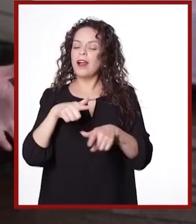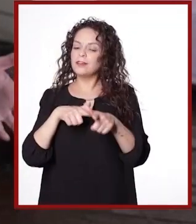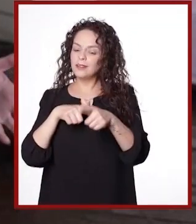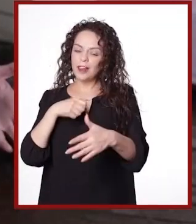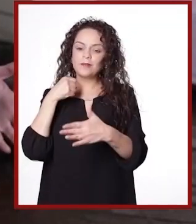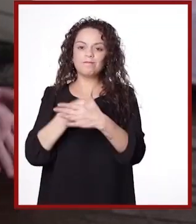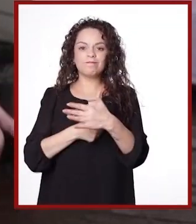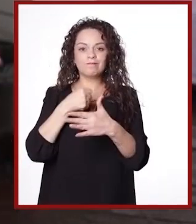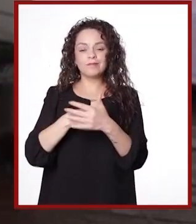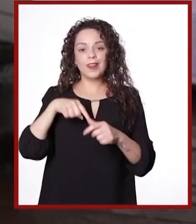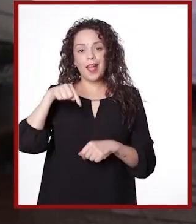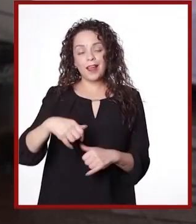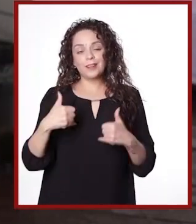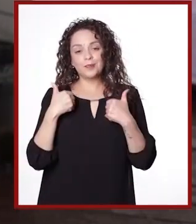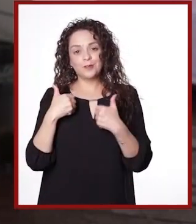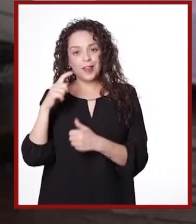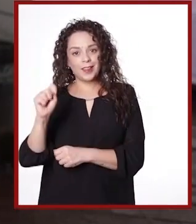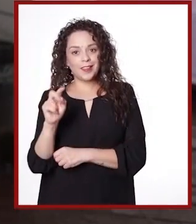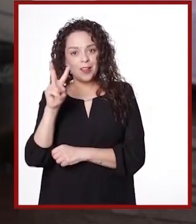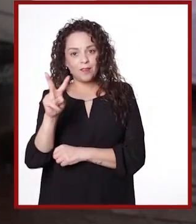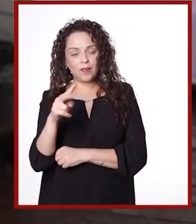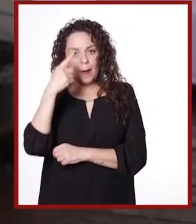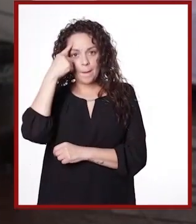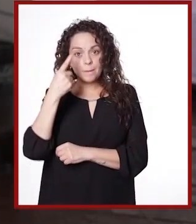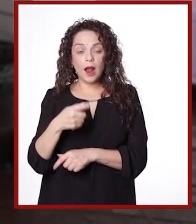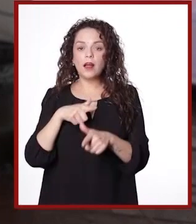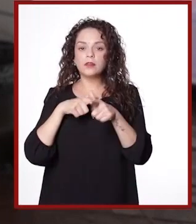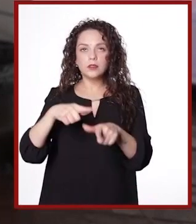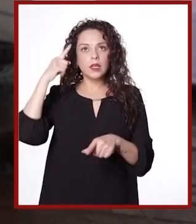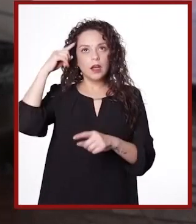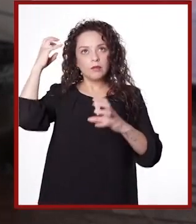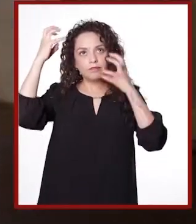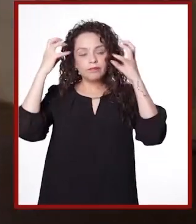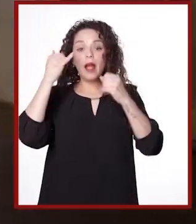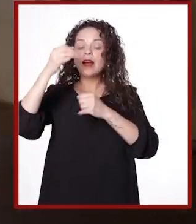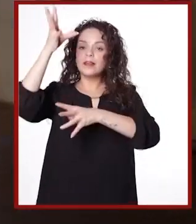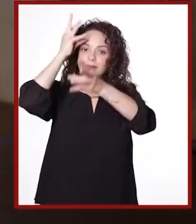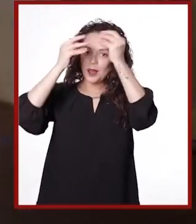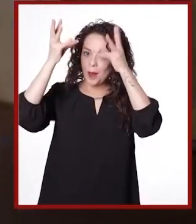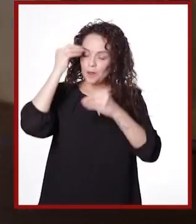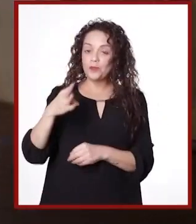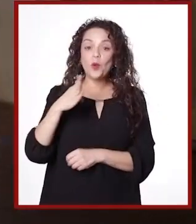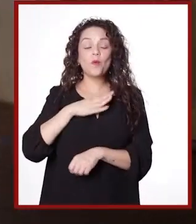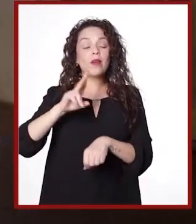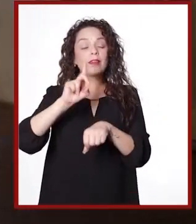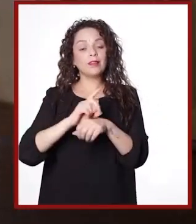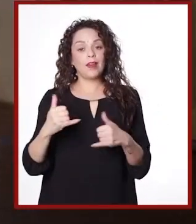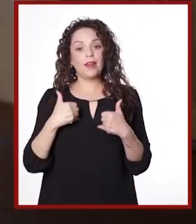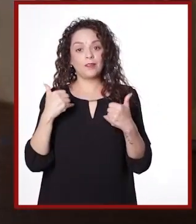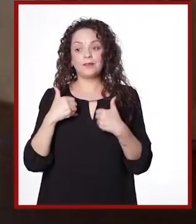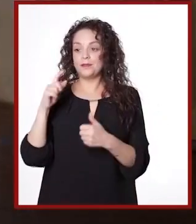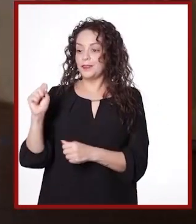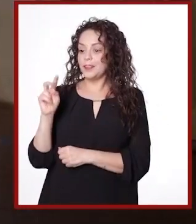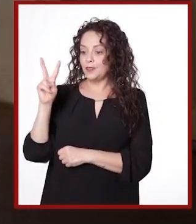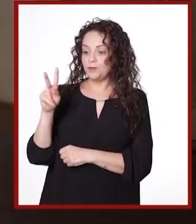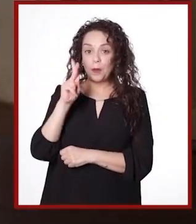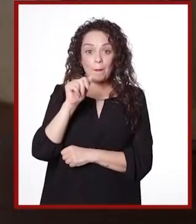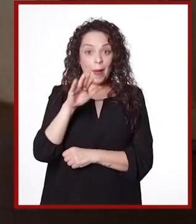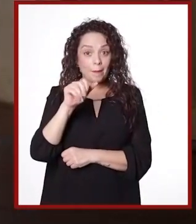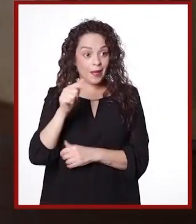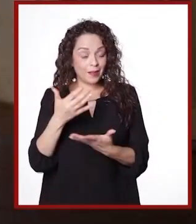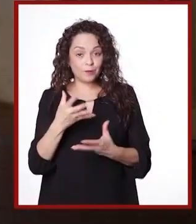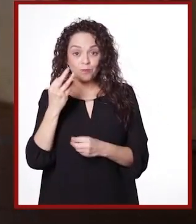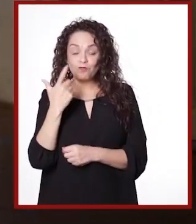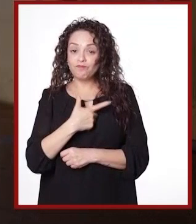en Jóvenes en TV, dándole duro a la reflexión y a la construcción de conocimiento. Buen día, Jóvenes en TV. Pamela, un gusto